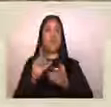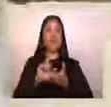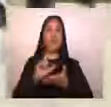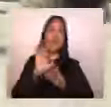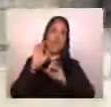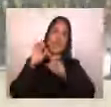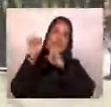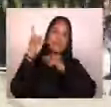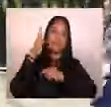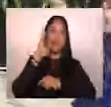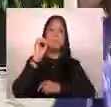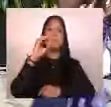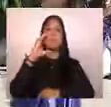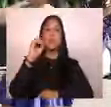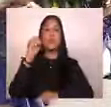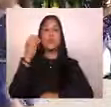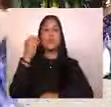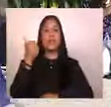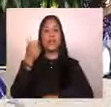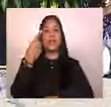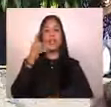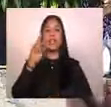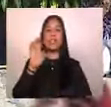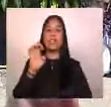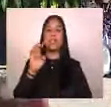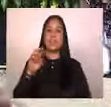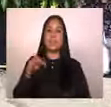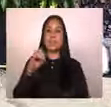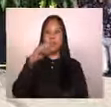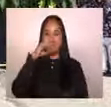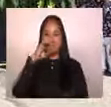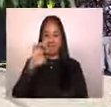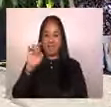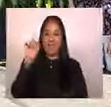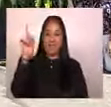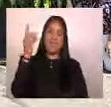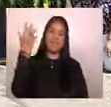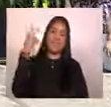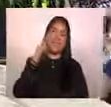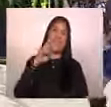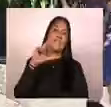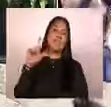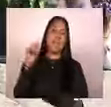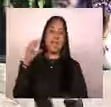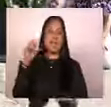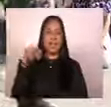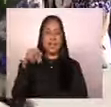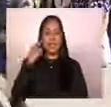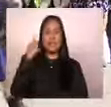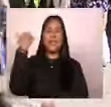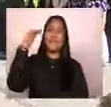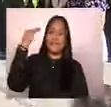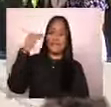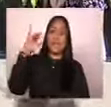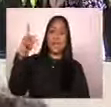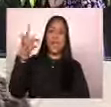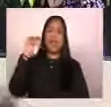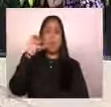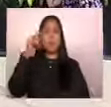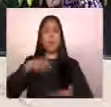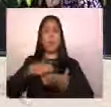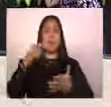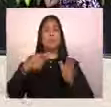aldea Boca del Monte, municipio de Villa Canales. Ha viajado al extranjero a representar a